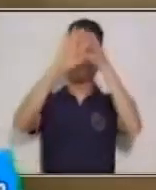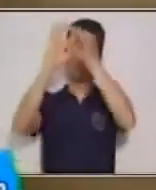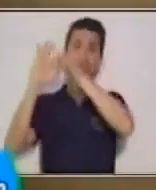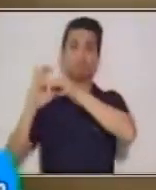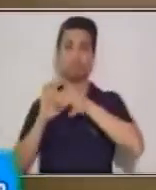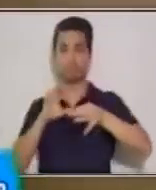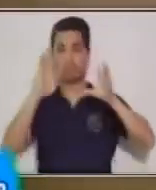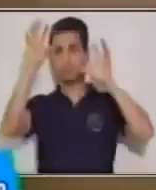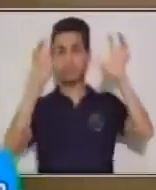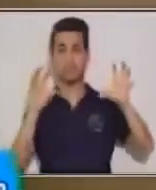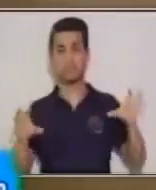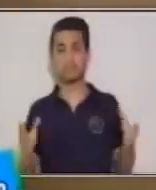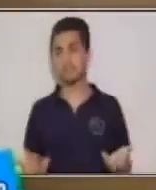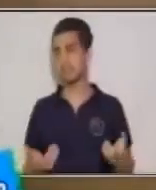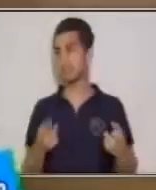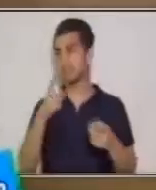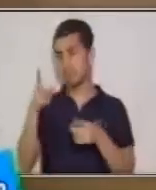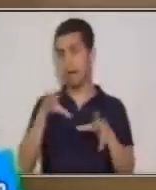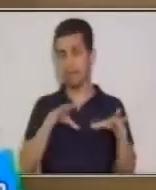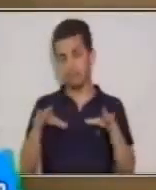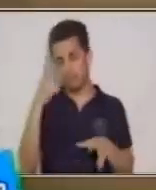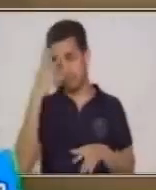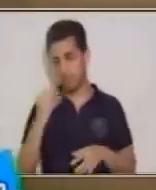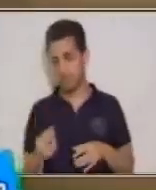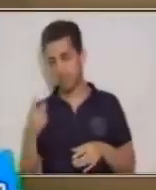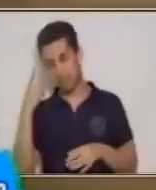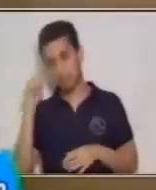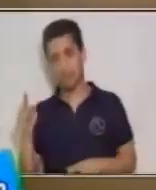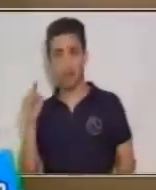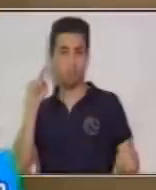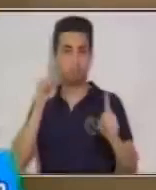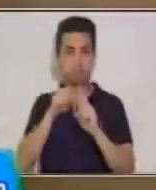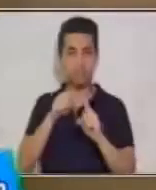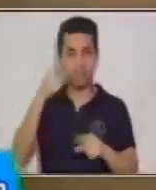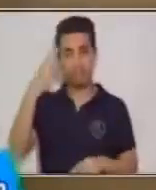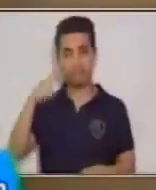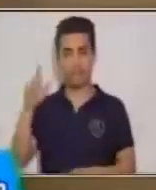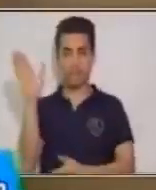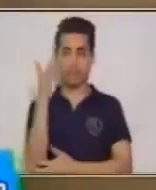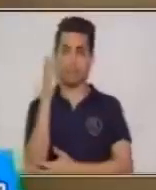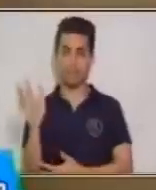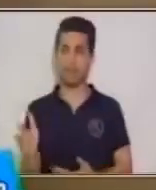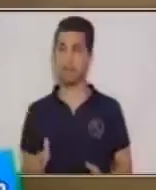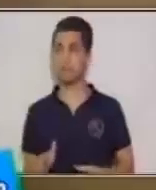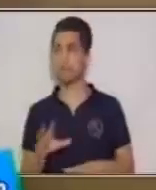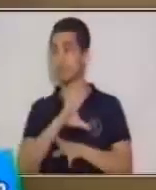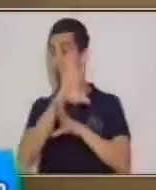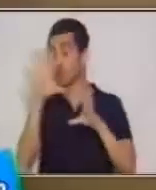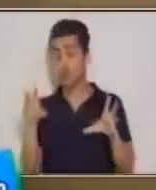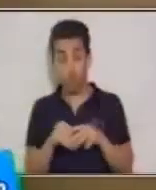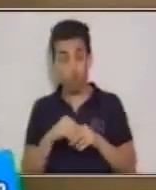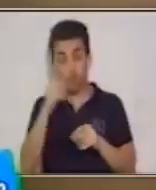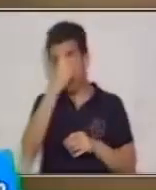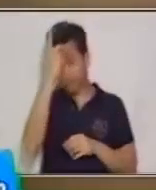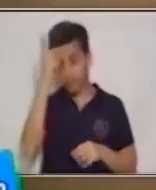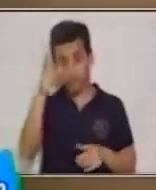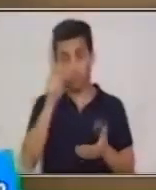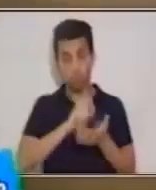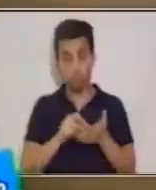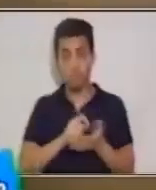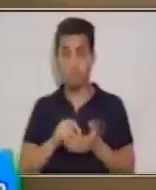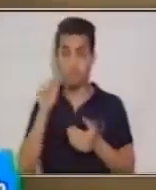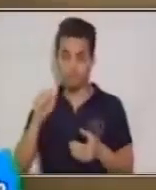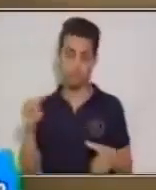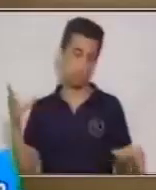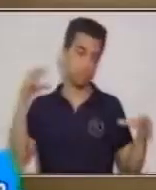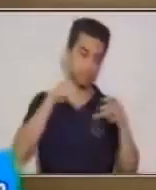bien puedes hacer una actividad bonita en relación a ese tema. Todos los trabajos que tú realices debes